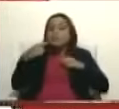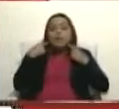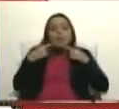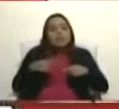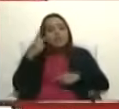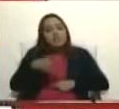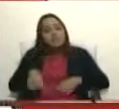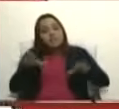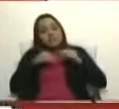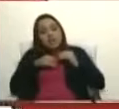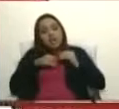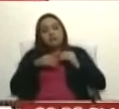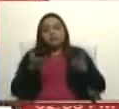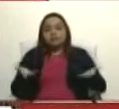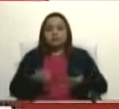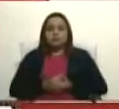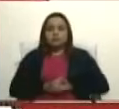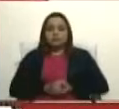al árbitro.